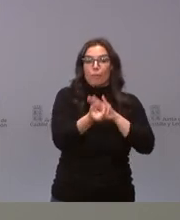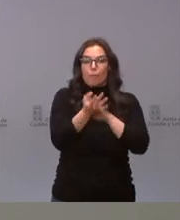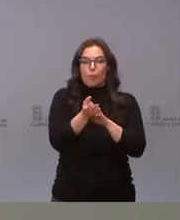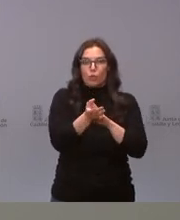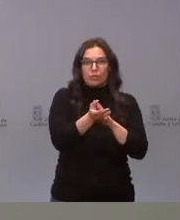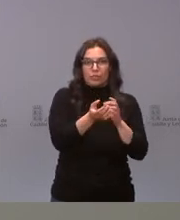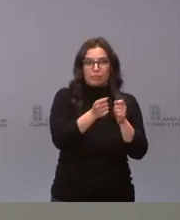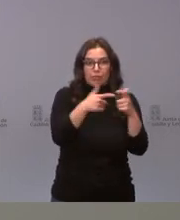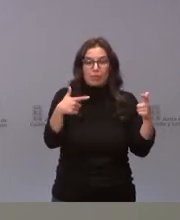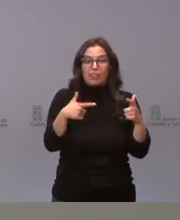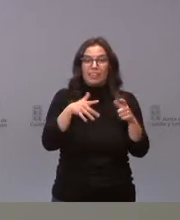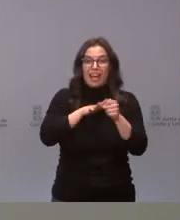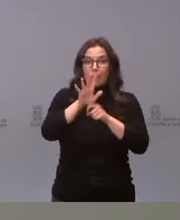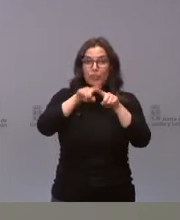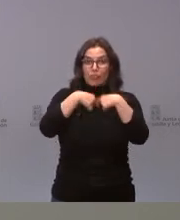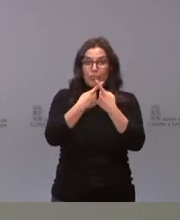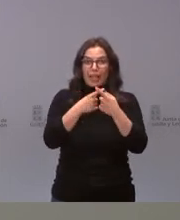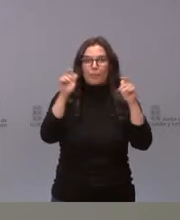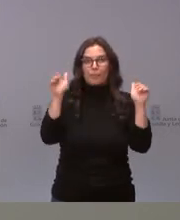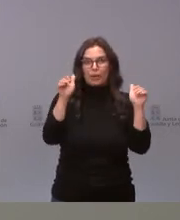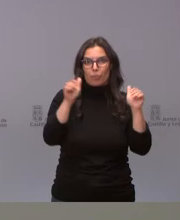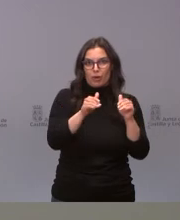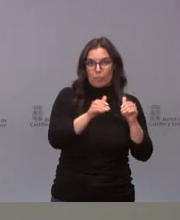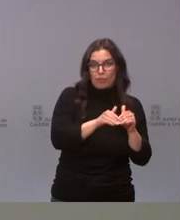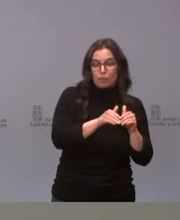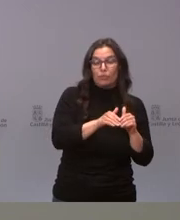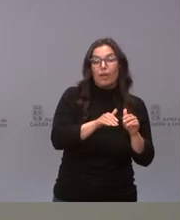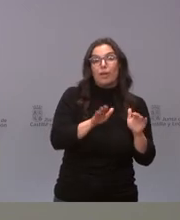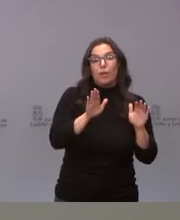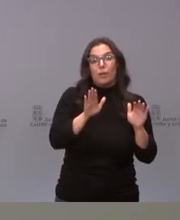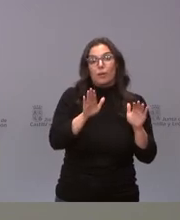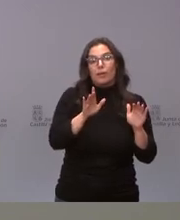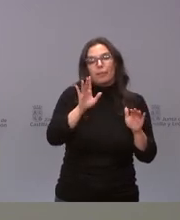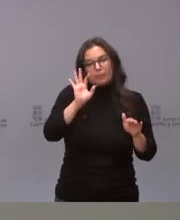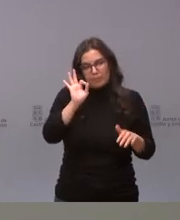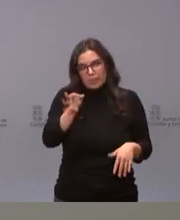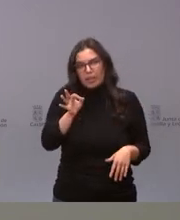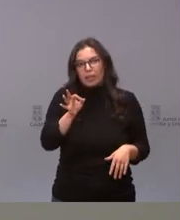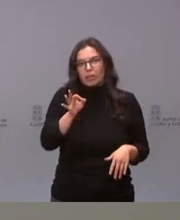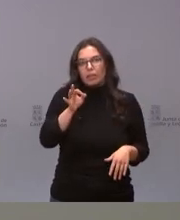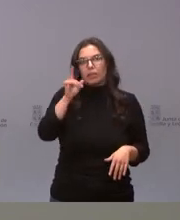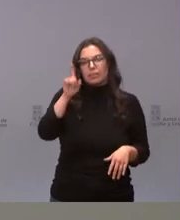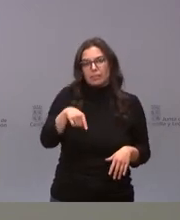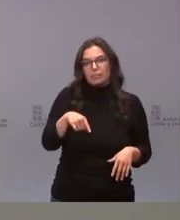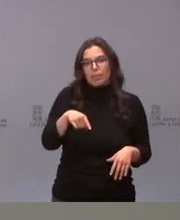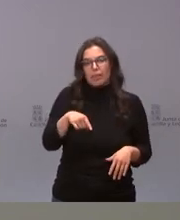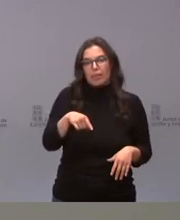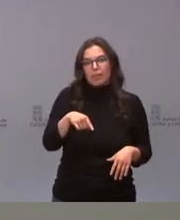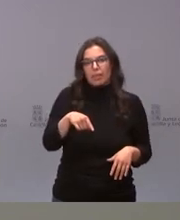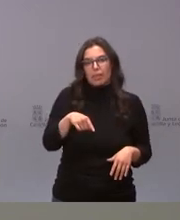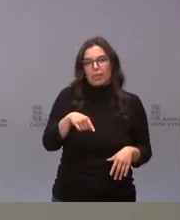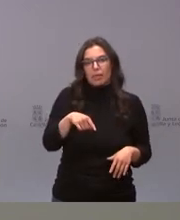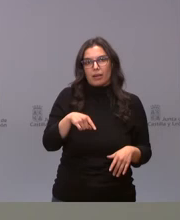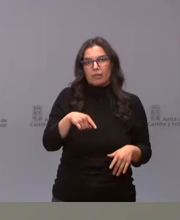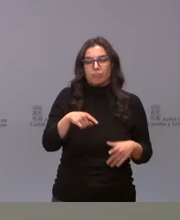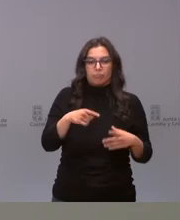que los brotes familiares han ido disminuyendo y, sin embargo, pero también es cierto que ha decaído la medida de los convivientes,